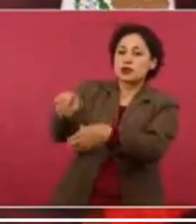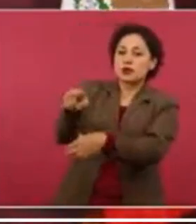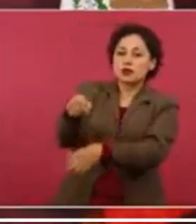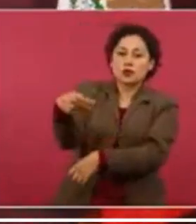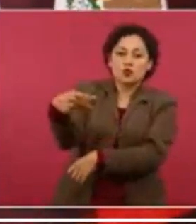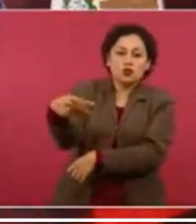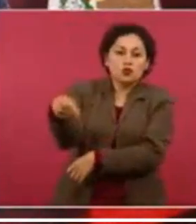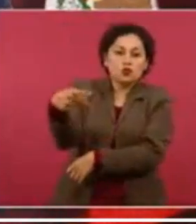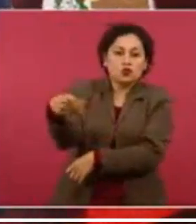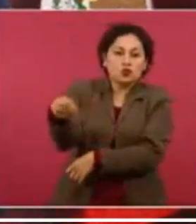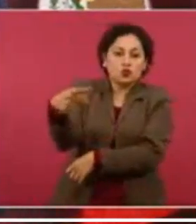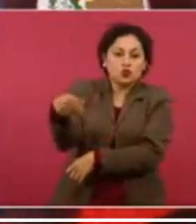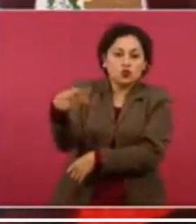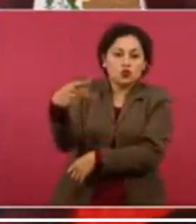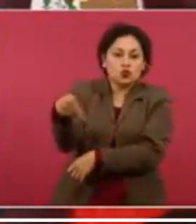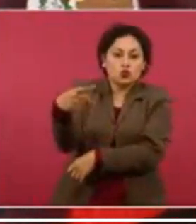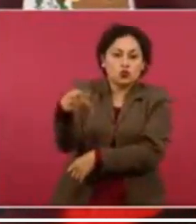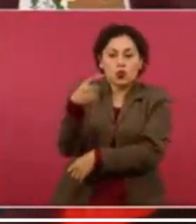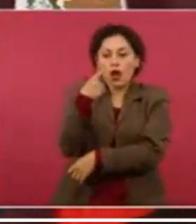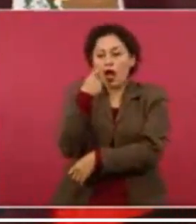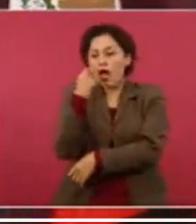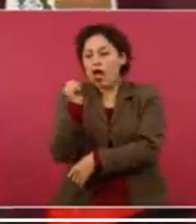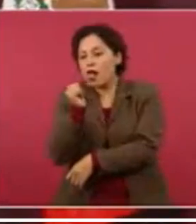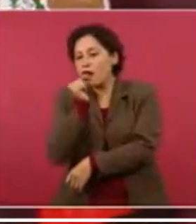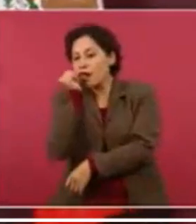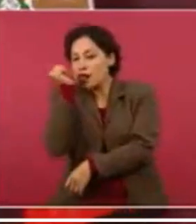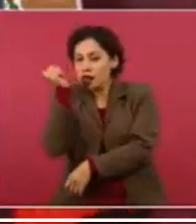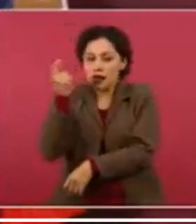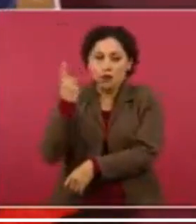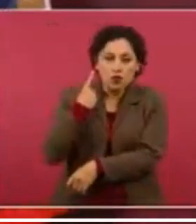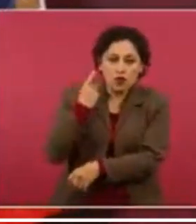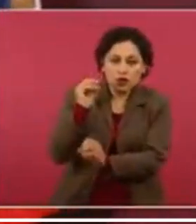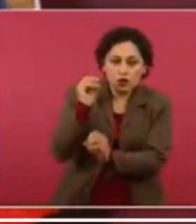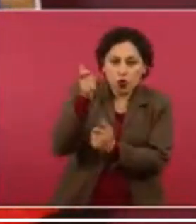por intereses económicos o políticos,